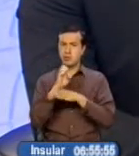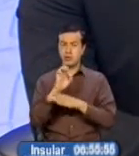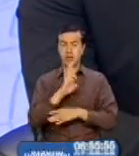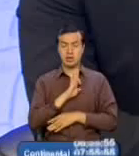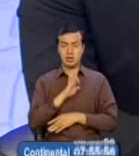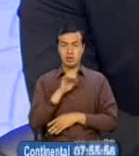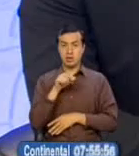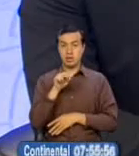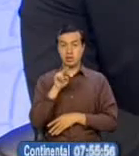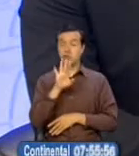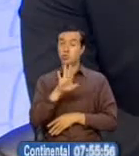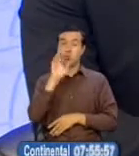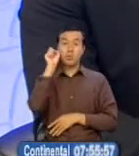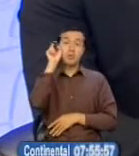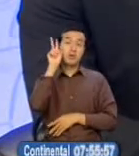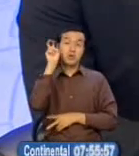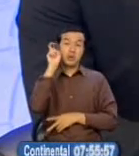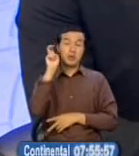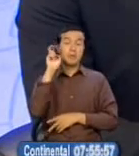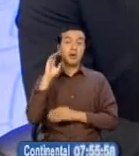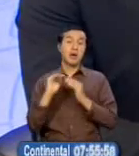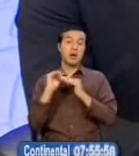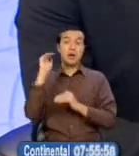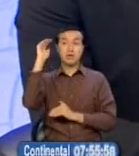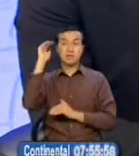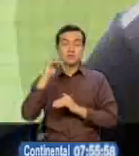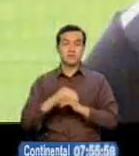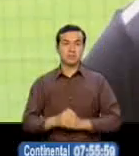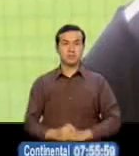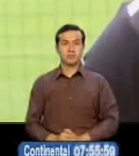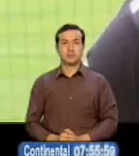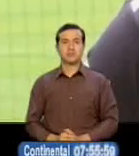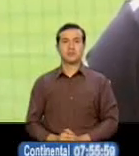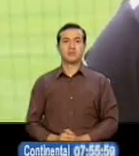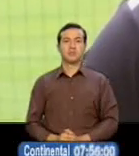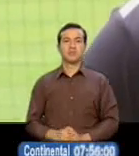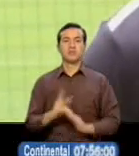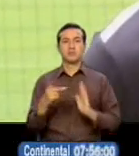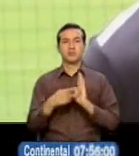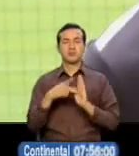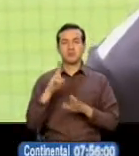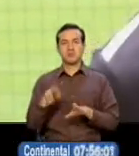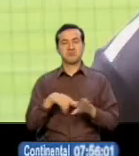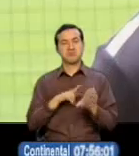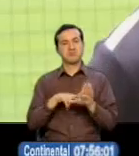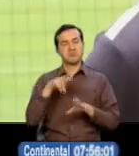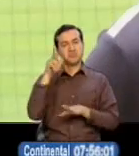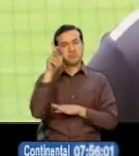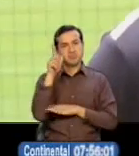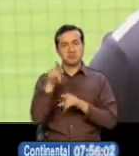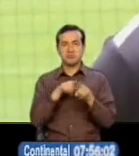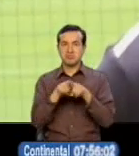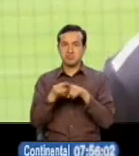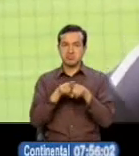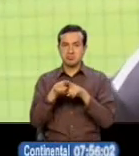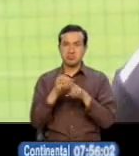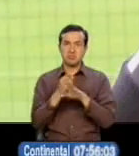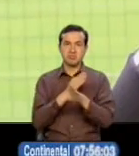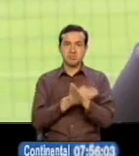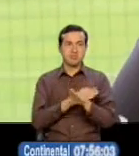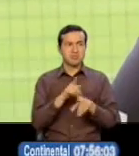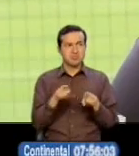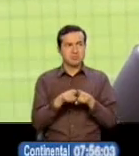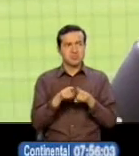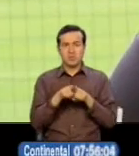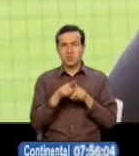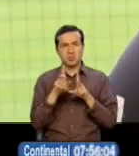Quinteros y sus apreciaciones con respecto al tema altura. Estamos con los puntos normales, yo creo que para las eliminatorias anteriores también estamos más o